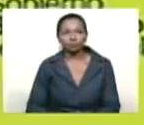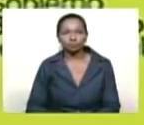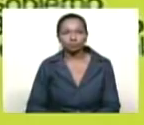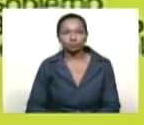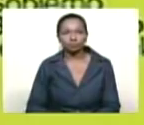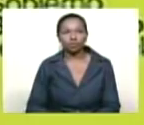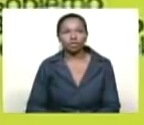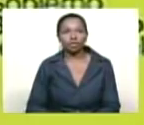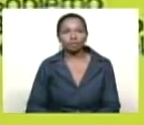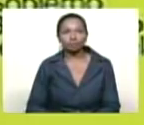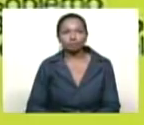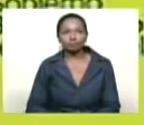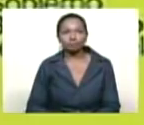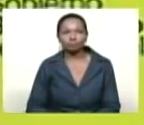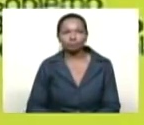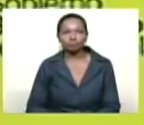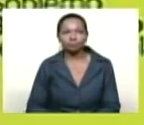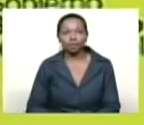Me solicita